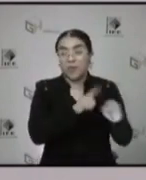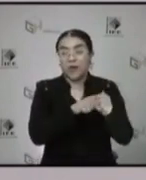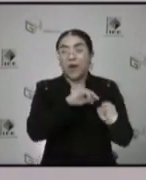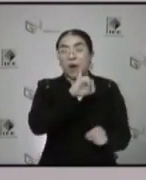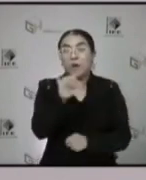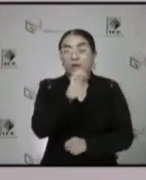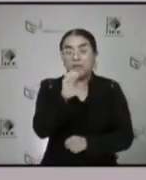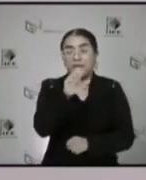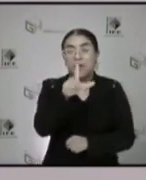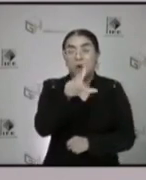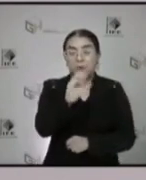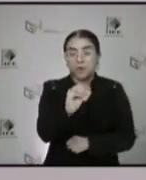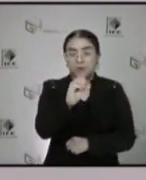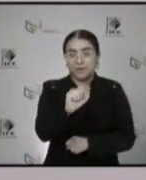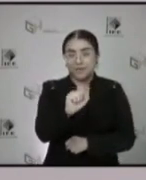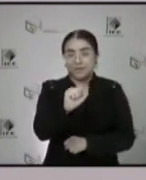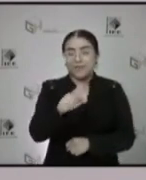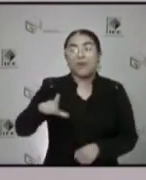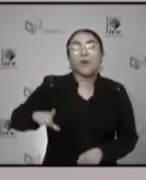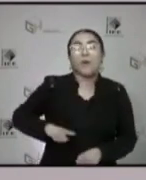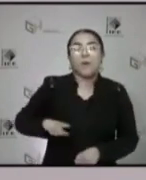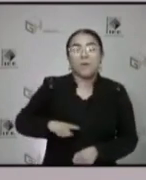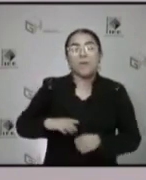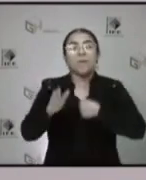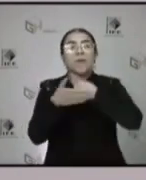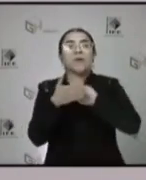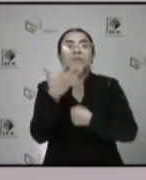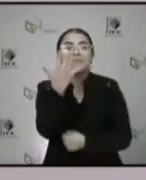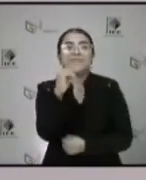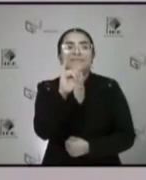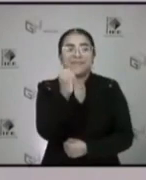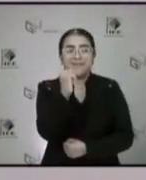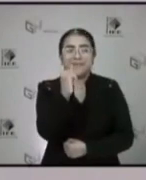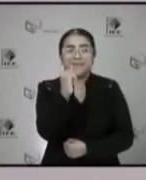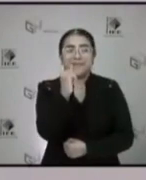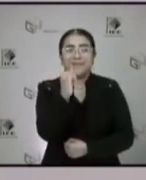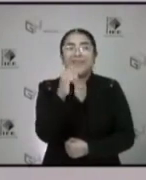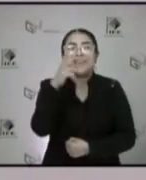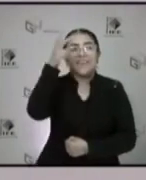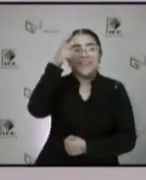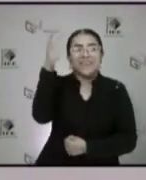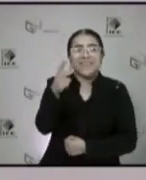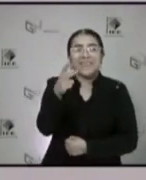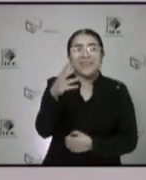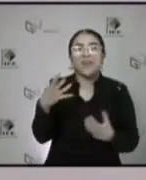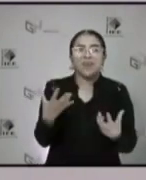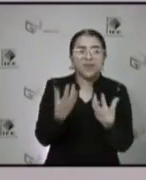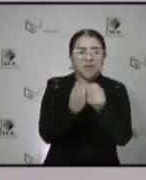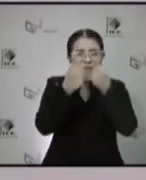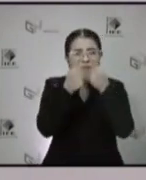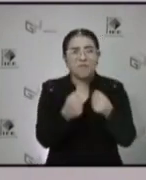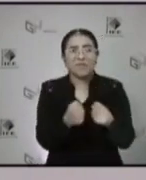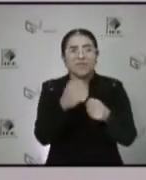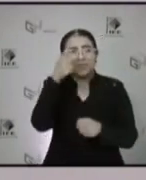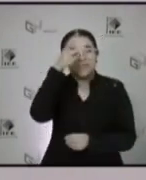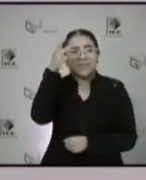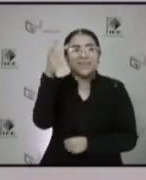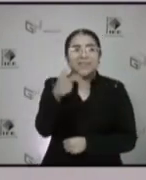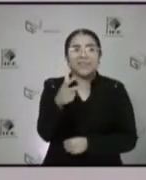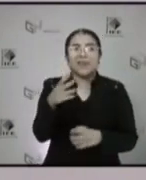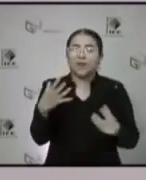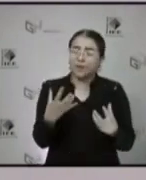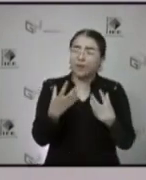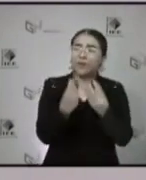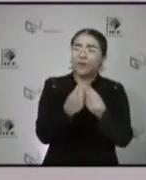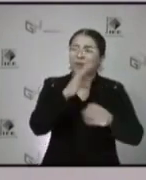José Luis Lima, gobernador, el próximo 5 de junio. Hidalgo va con fuerza. Hidalgo va con